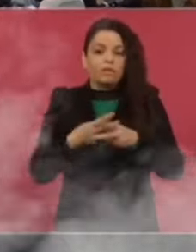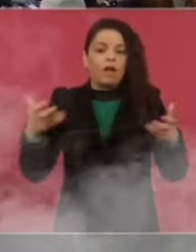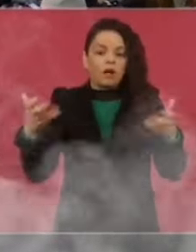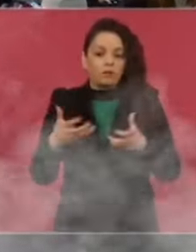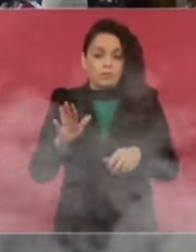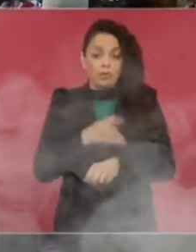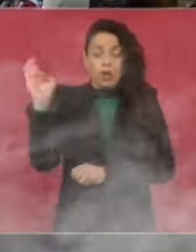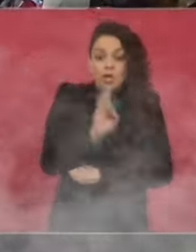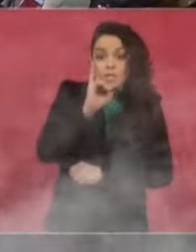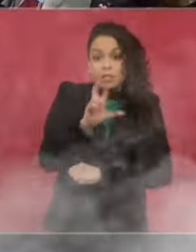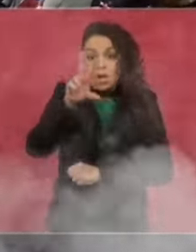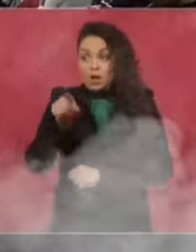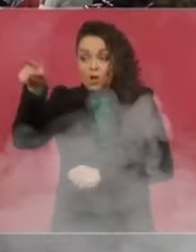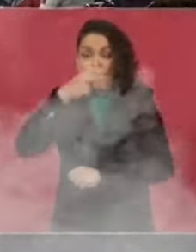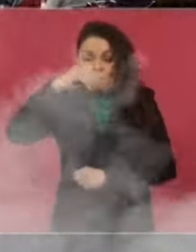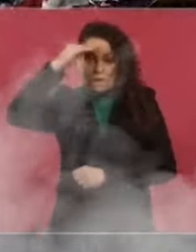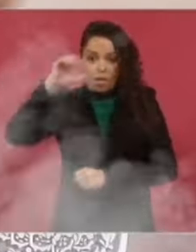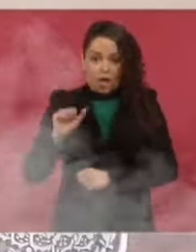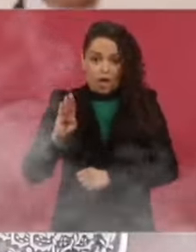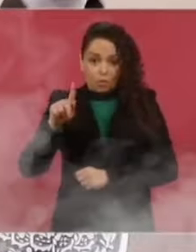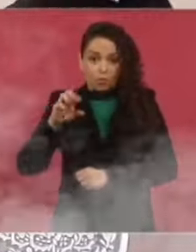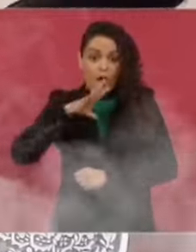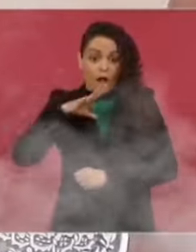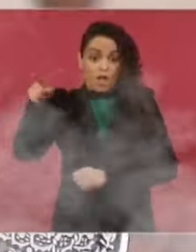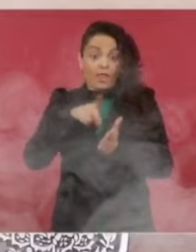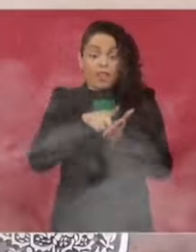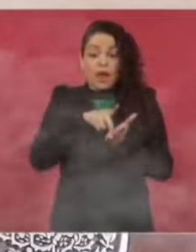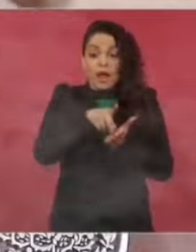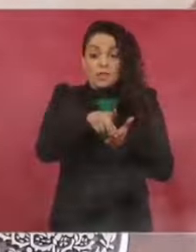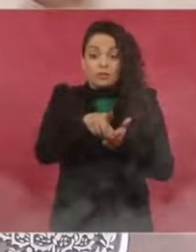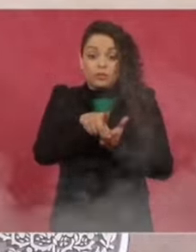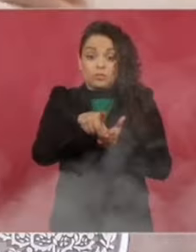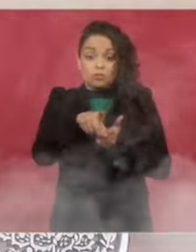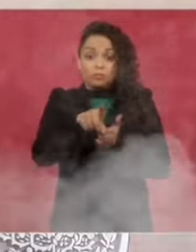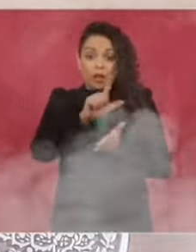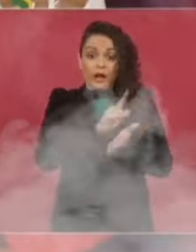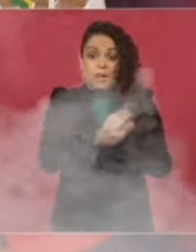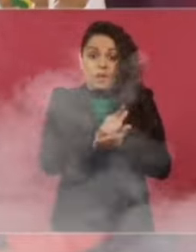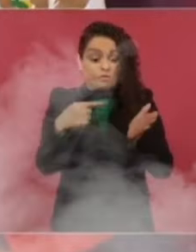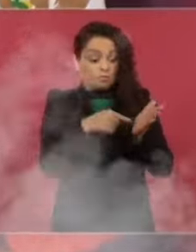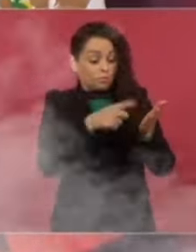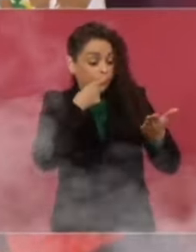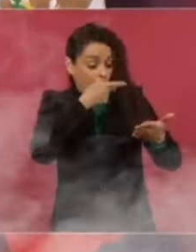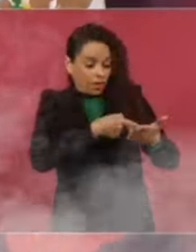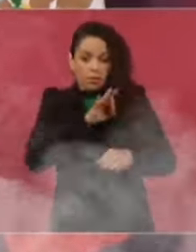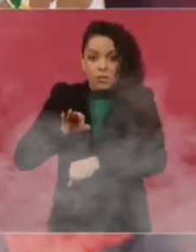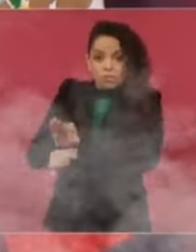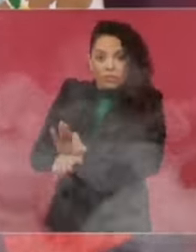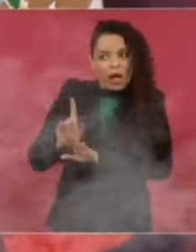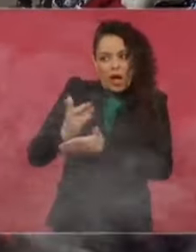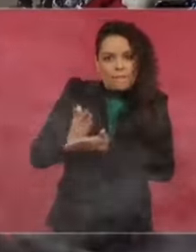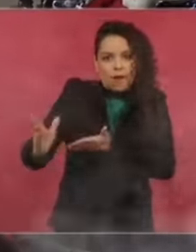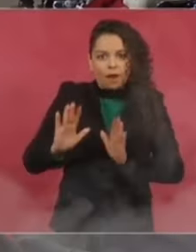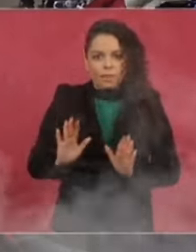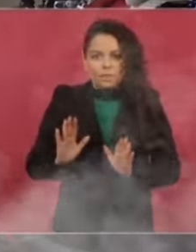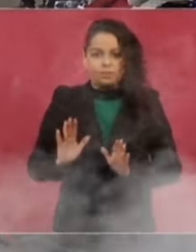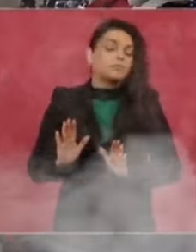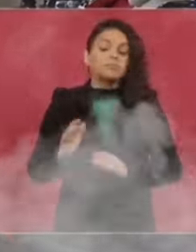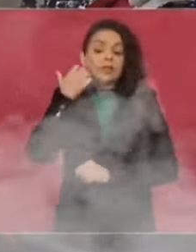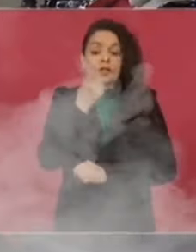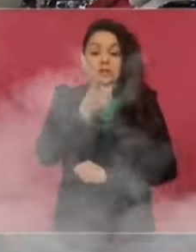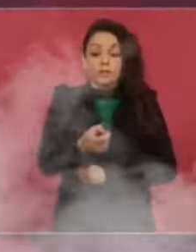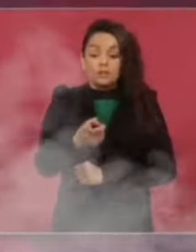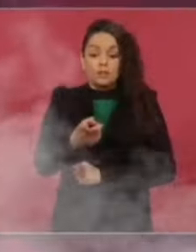independientemente de que el señor Aburto tiene derecho a ser protegido por la ley, también no es un asunto nada